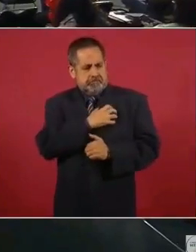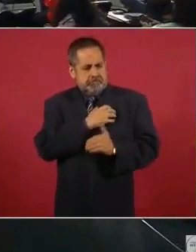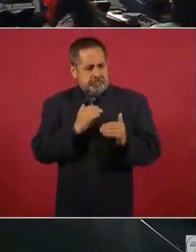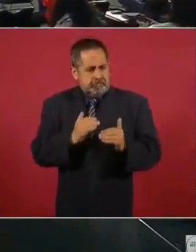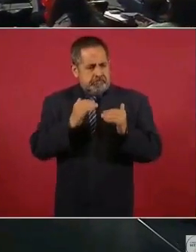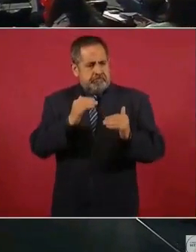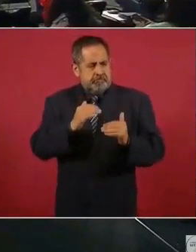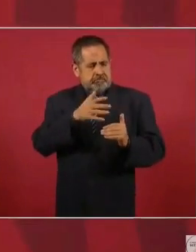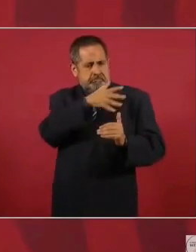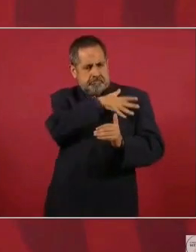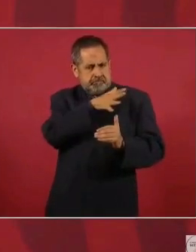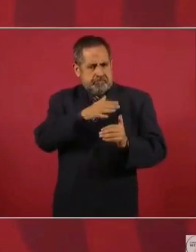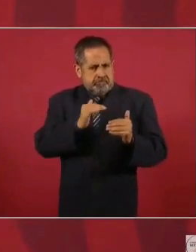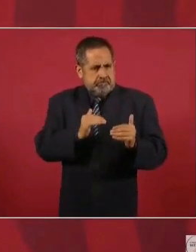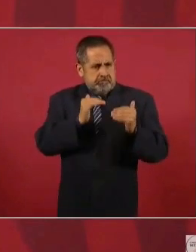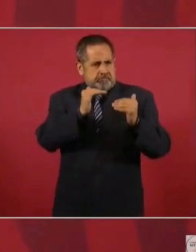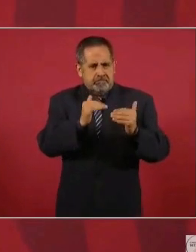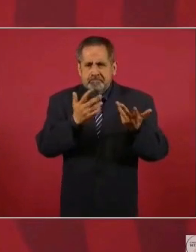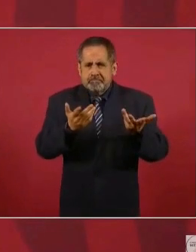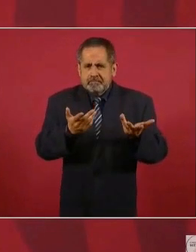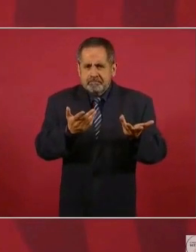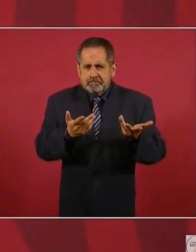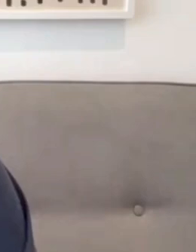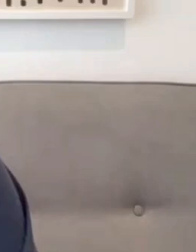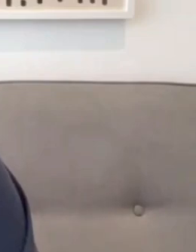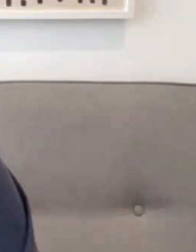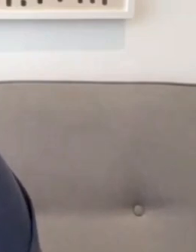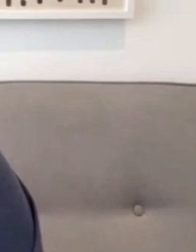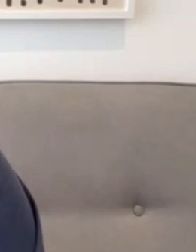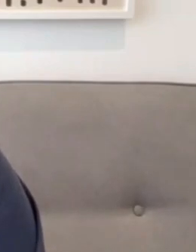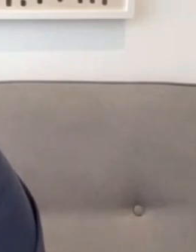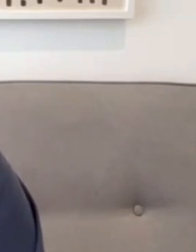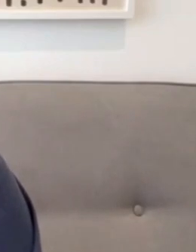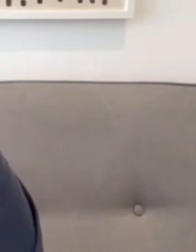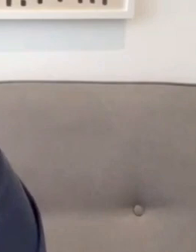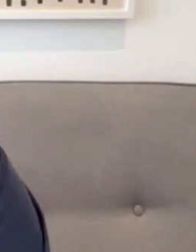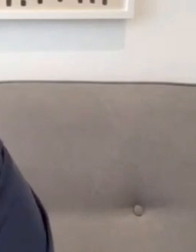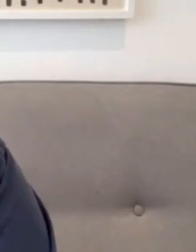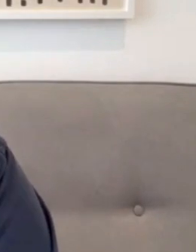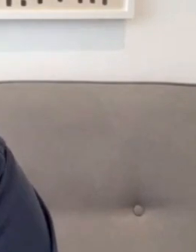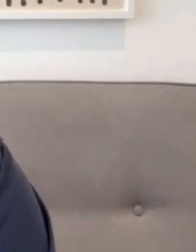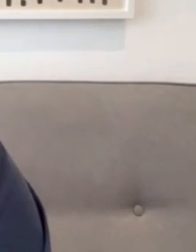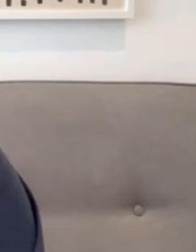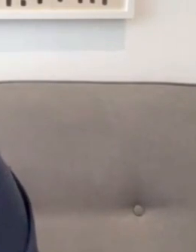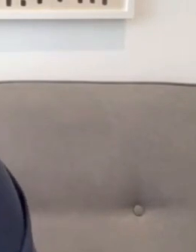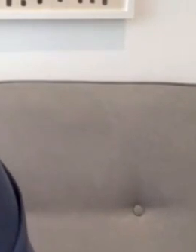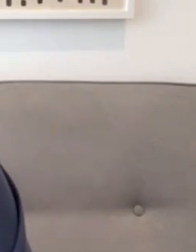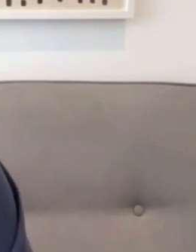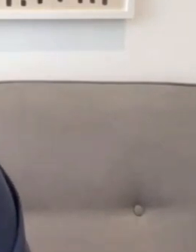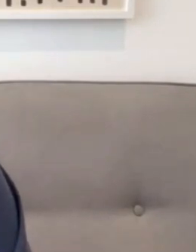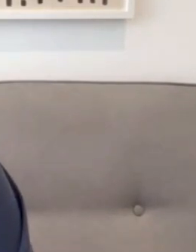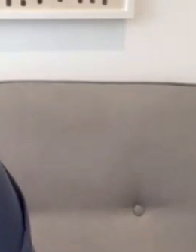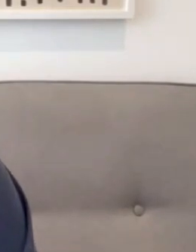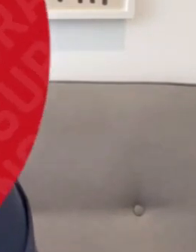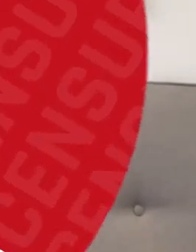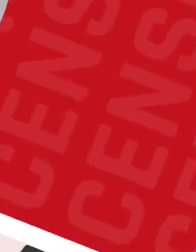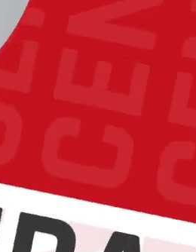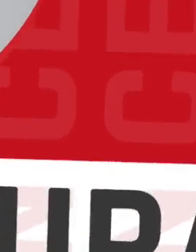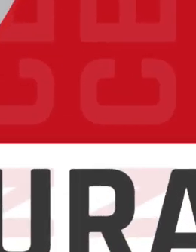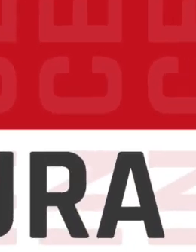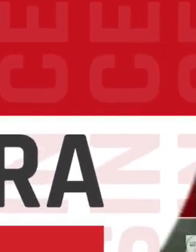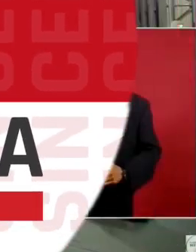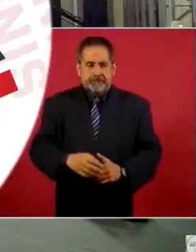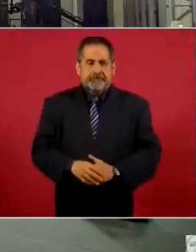en la mañanera, y así le concedió la palabra al conductor de noticieros de Univisión.